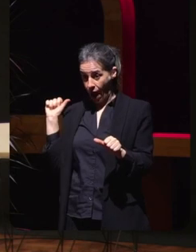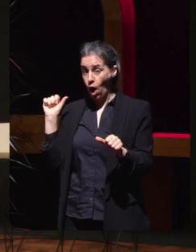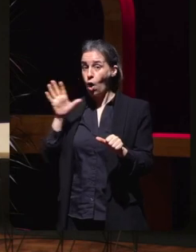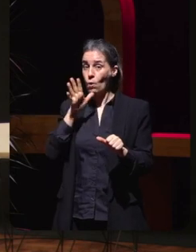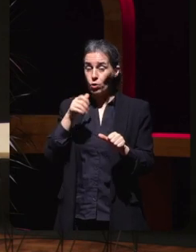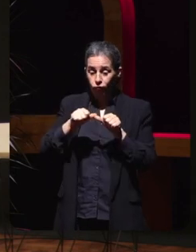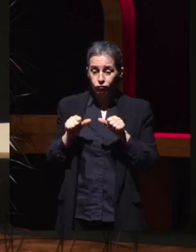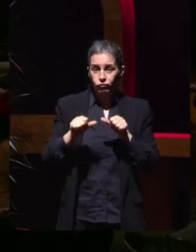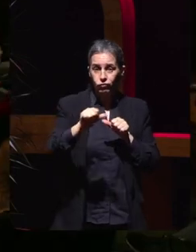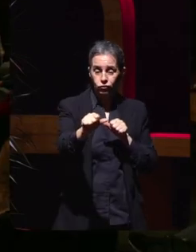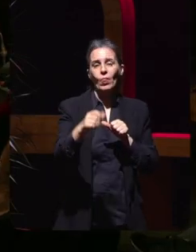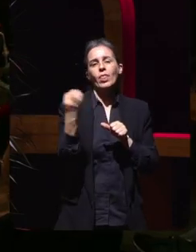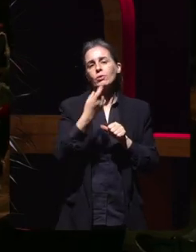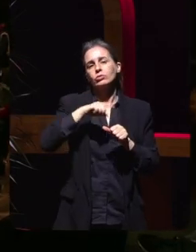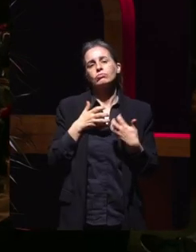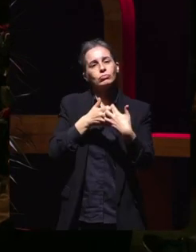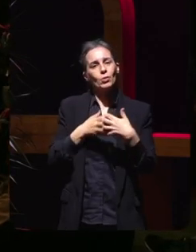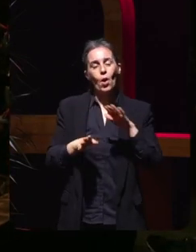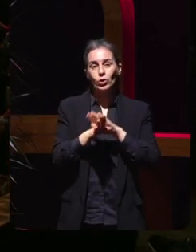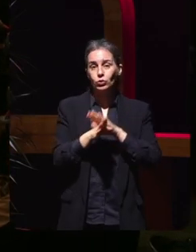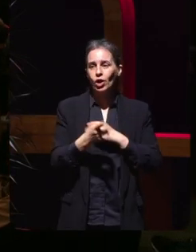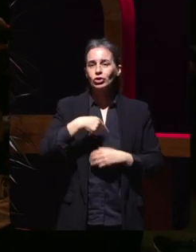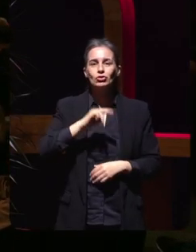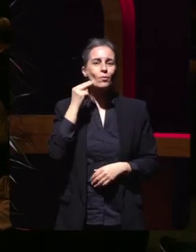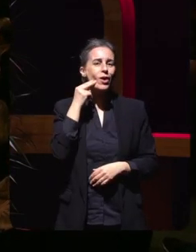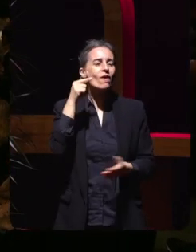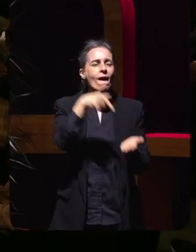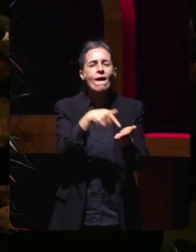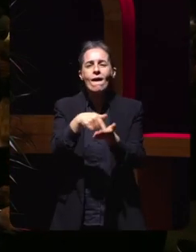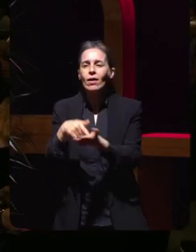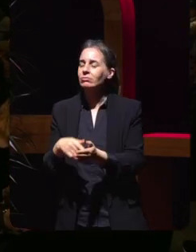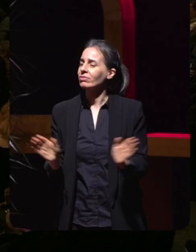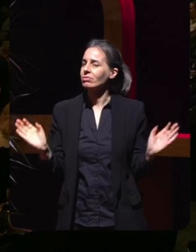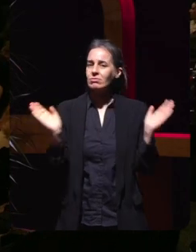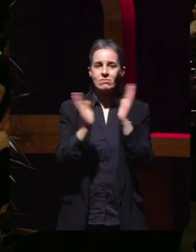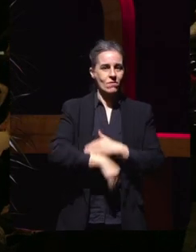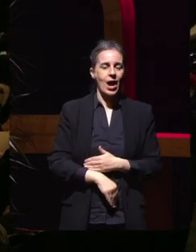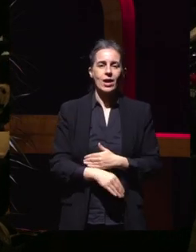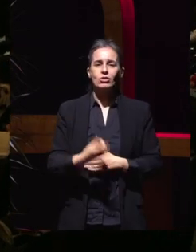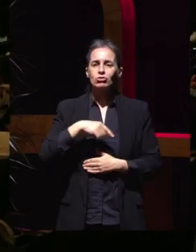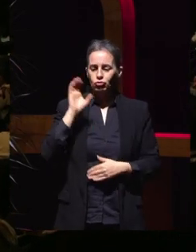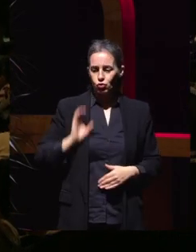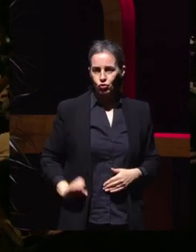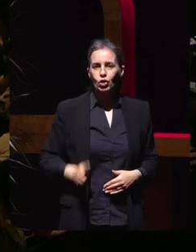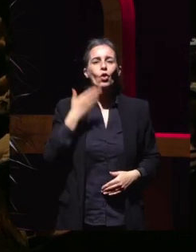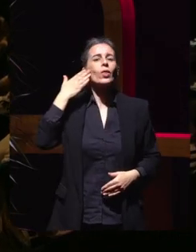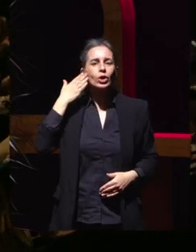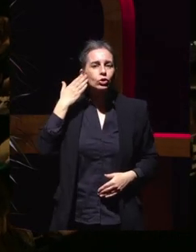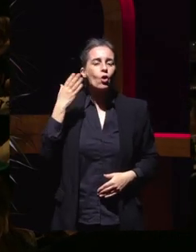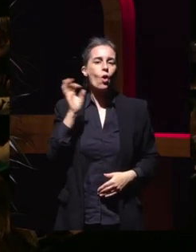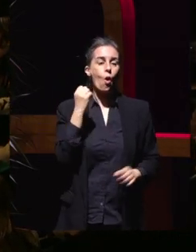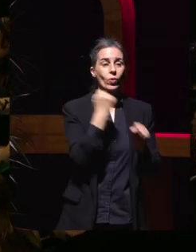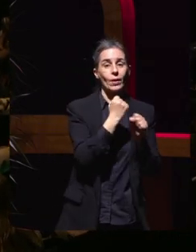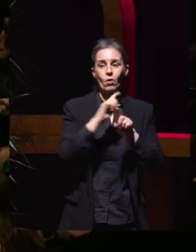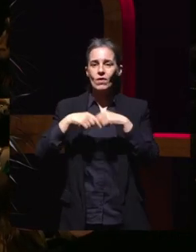todos esos días no no termedo a reclamar o que nos corresponde a reclamar salarios dignos conciliación o caso